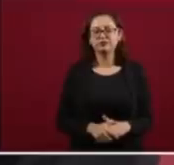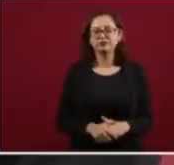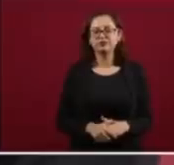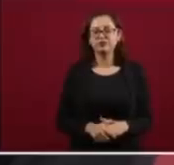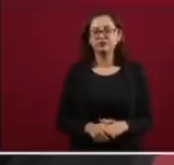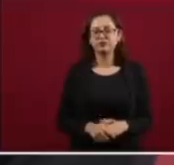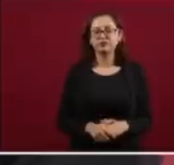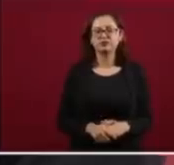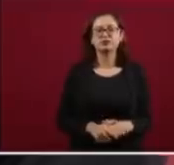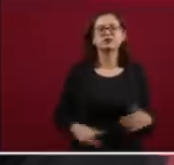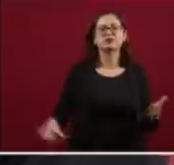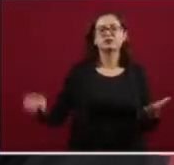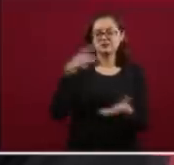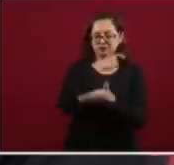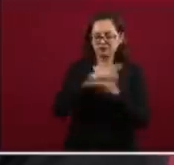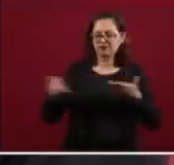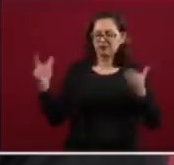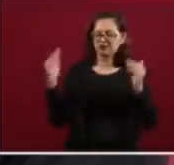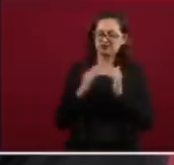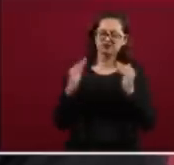comprarse residencias